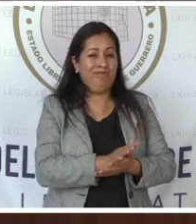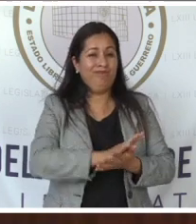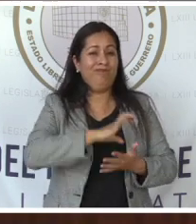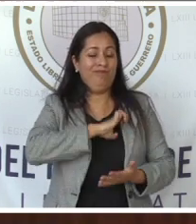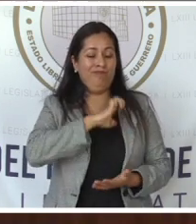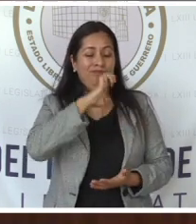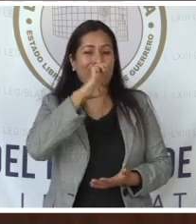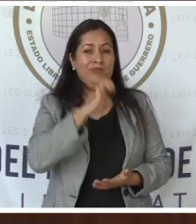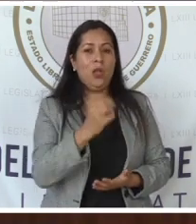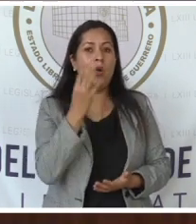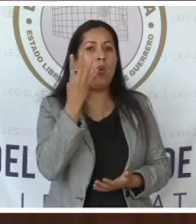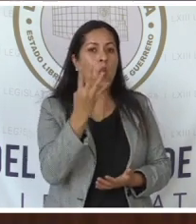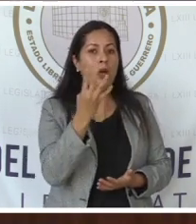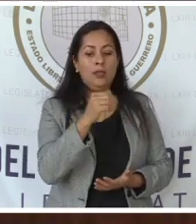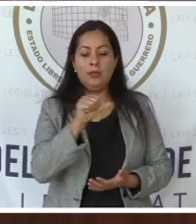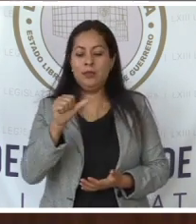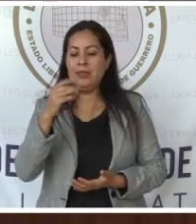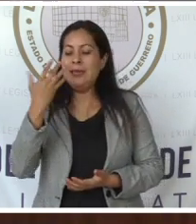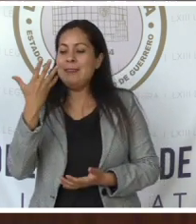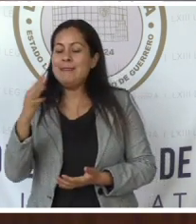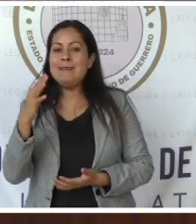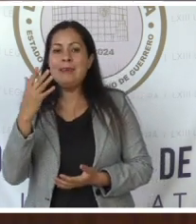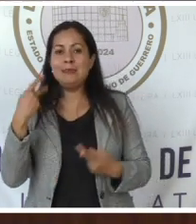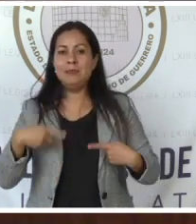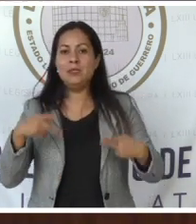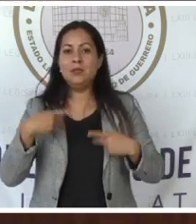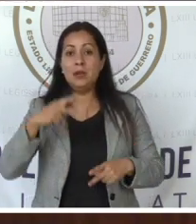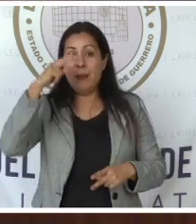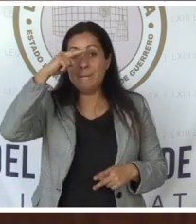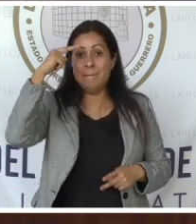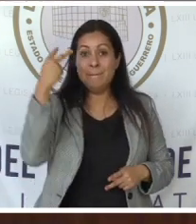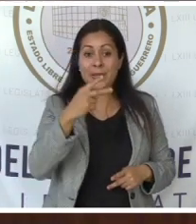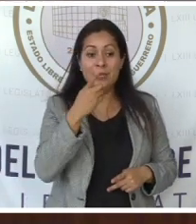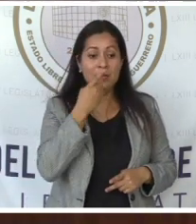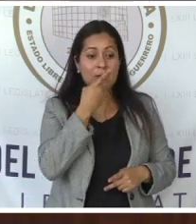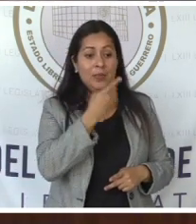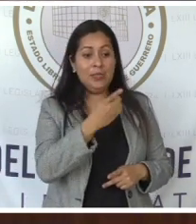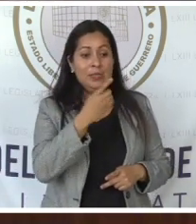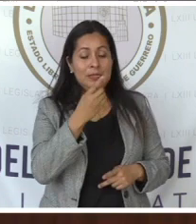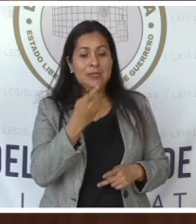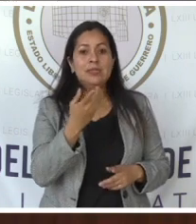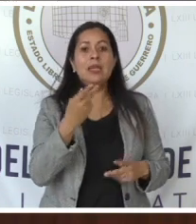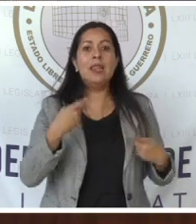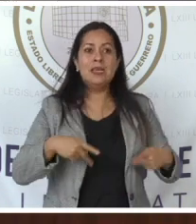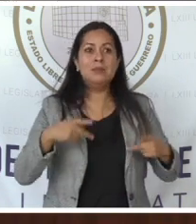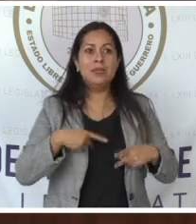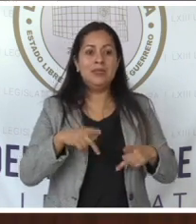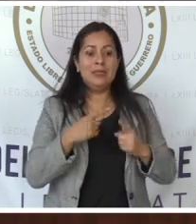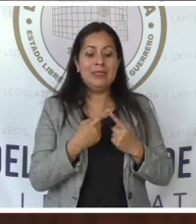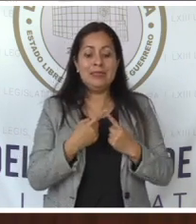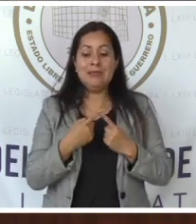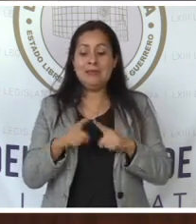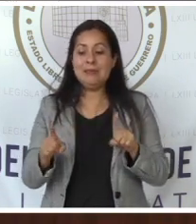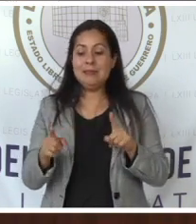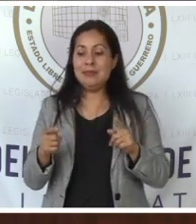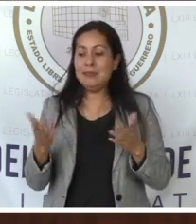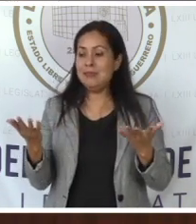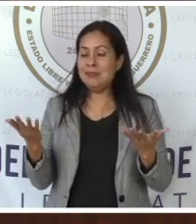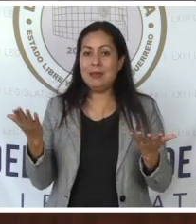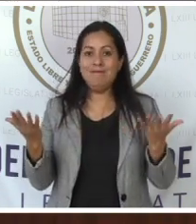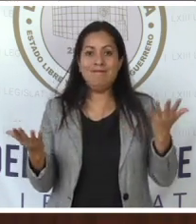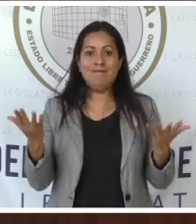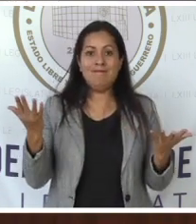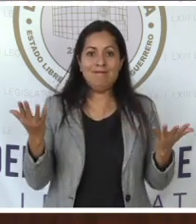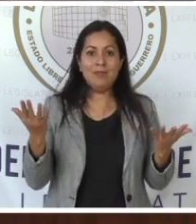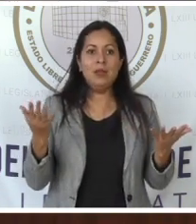4 de cada 10 personas consideran que en México se trata a las personas de forma distinta, según el color